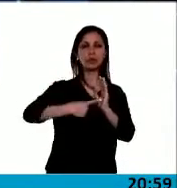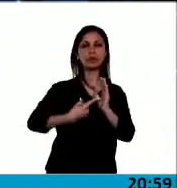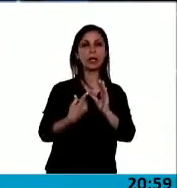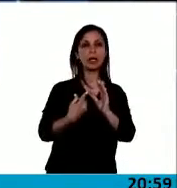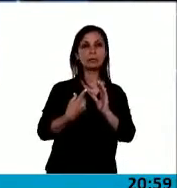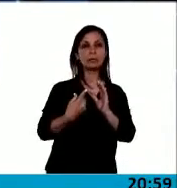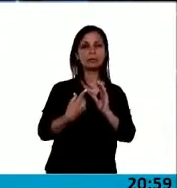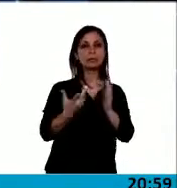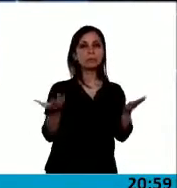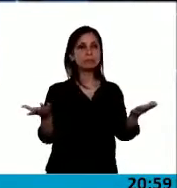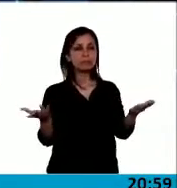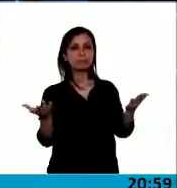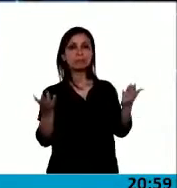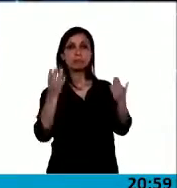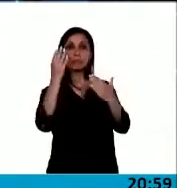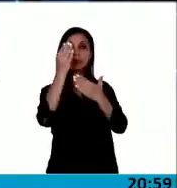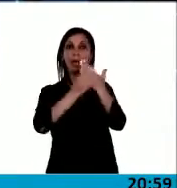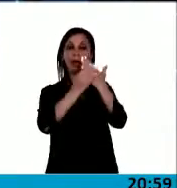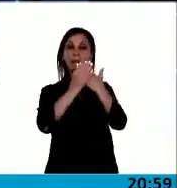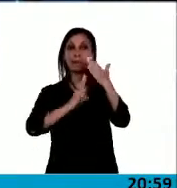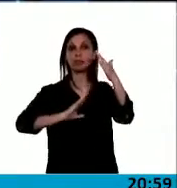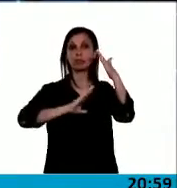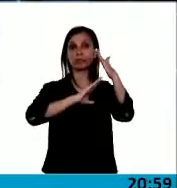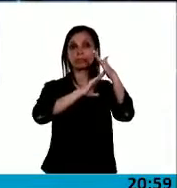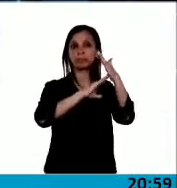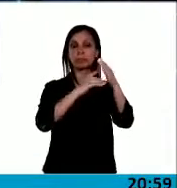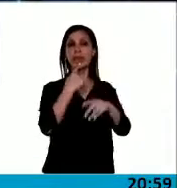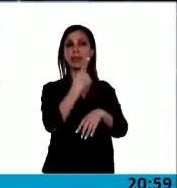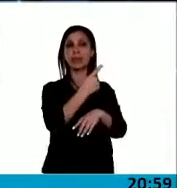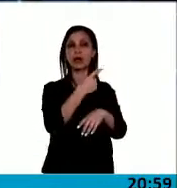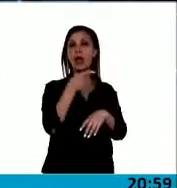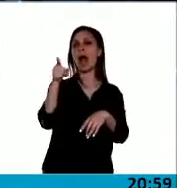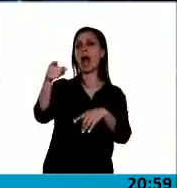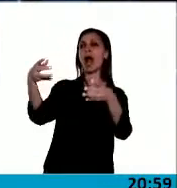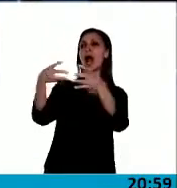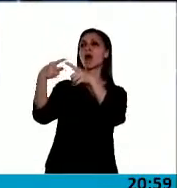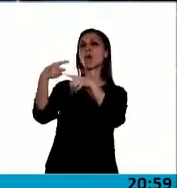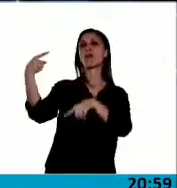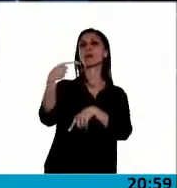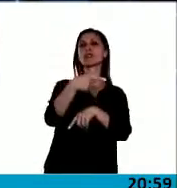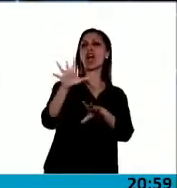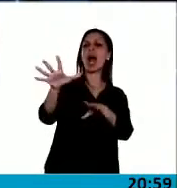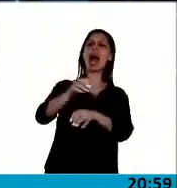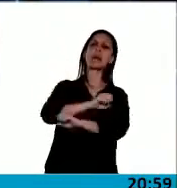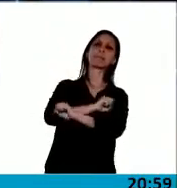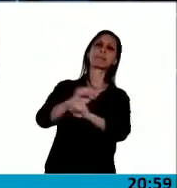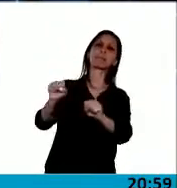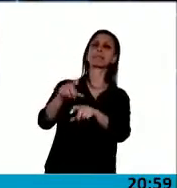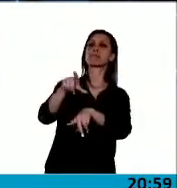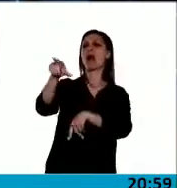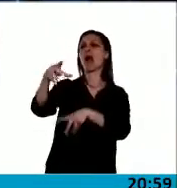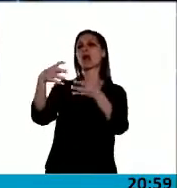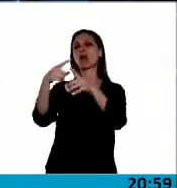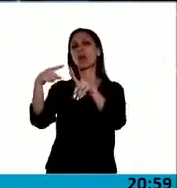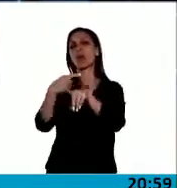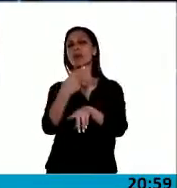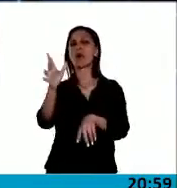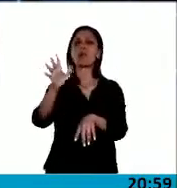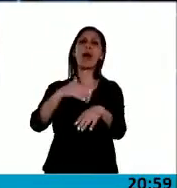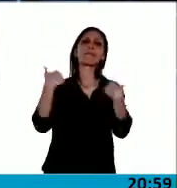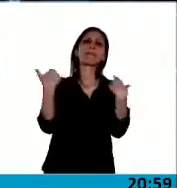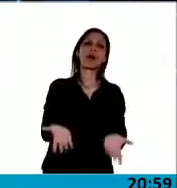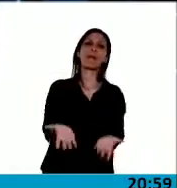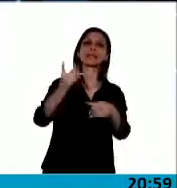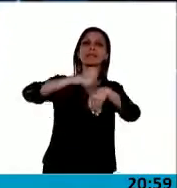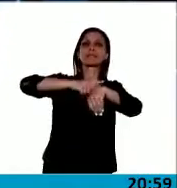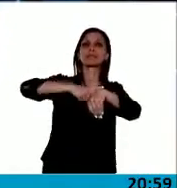de gabinete salió a decir que la oposición era miserable, que la oposición era oportunista,